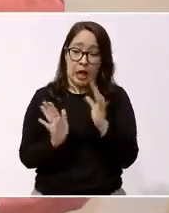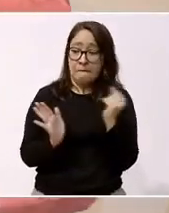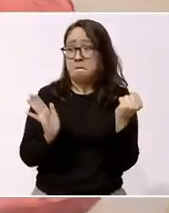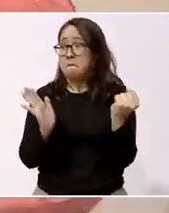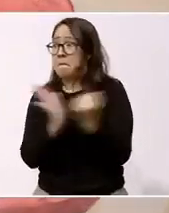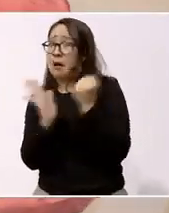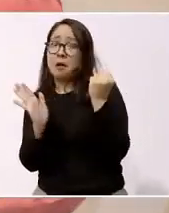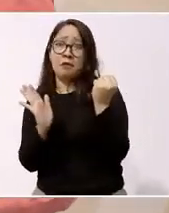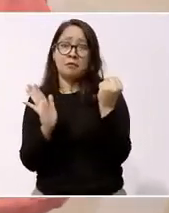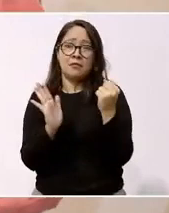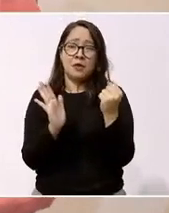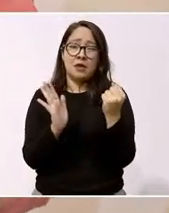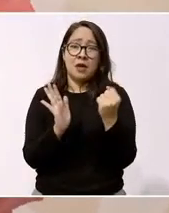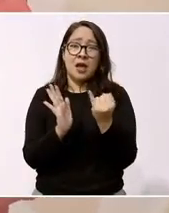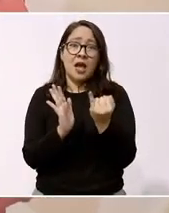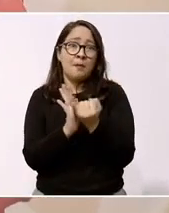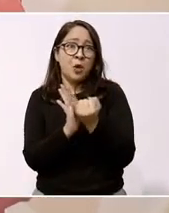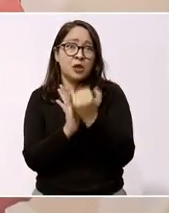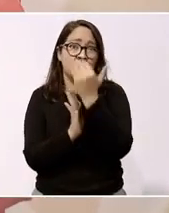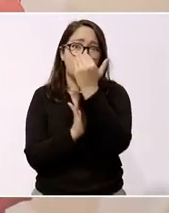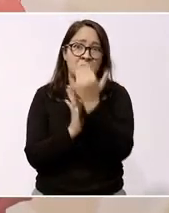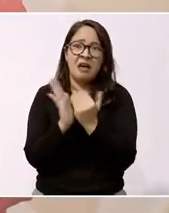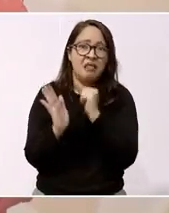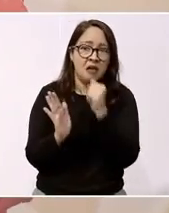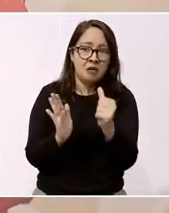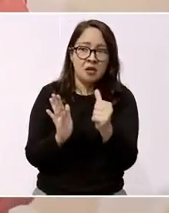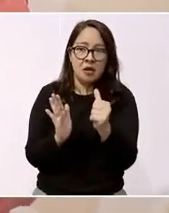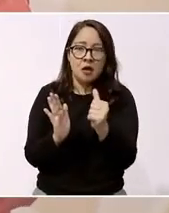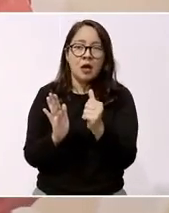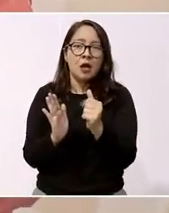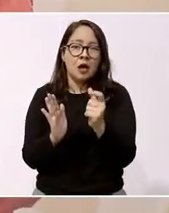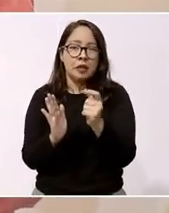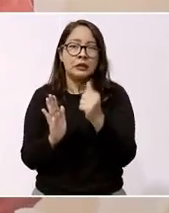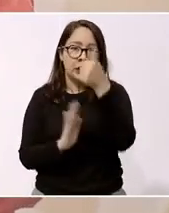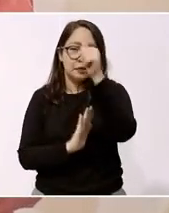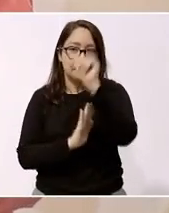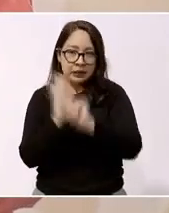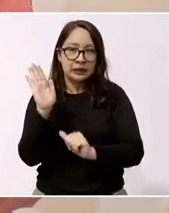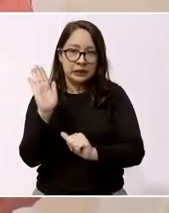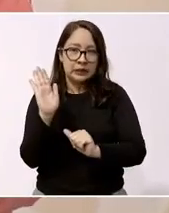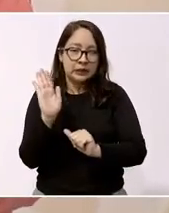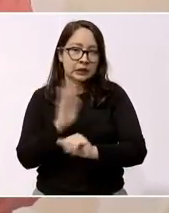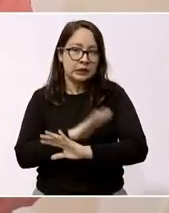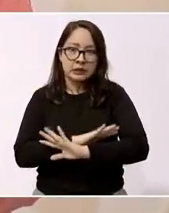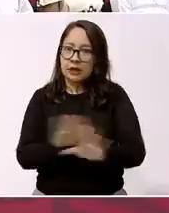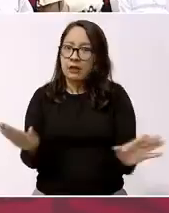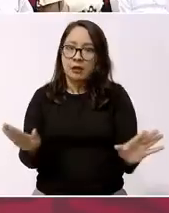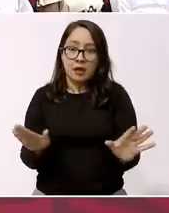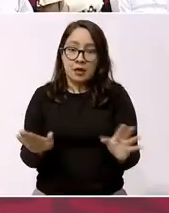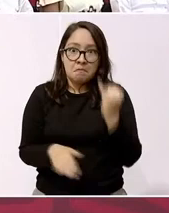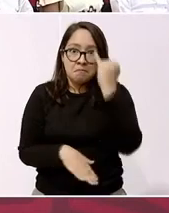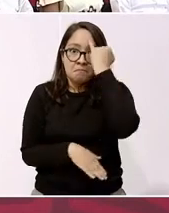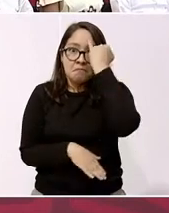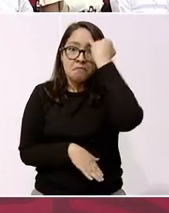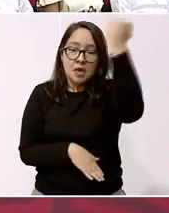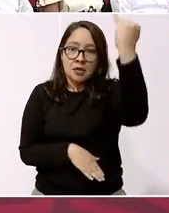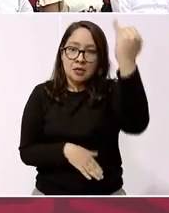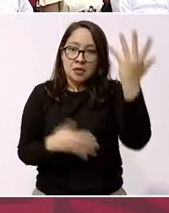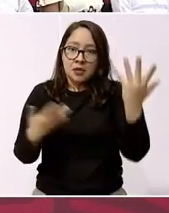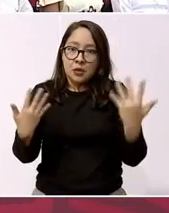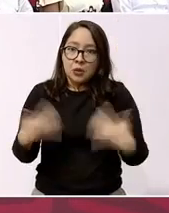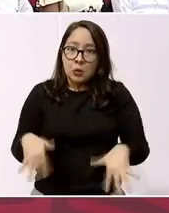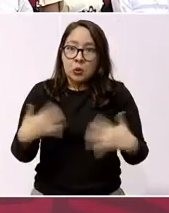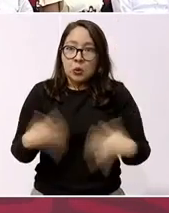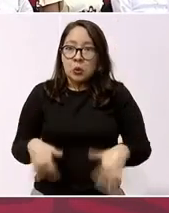decretara que no se pagara impuestos durante 6 meses. Imagínense,